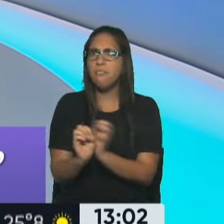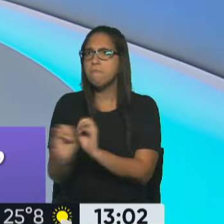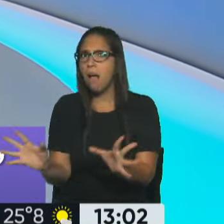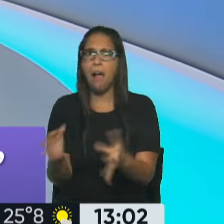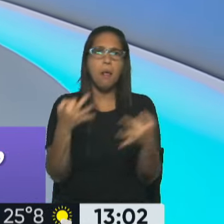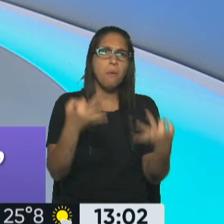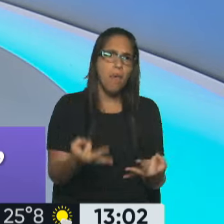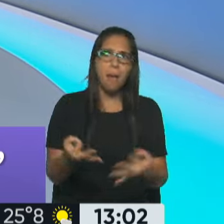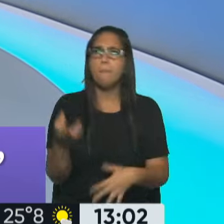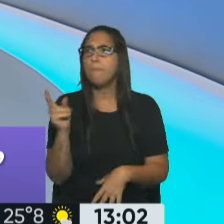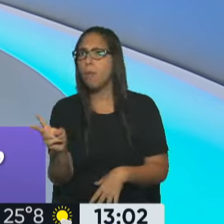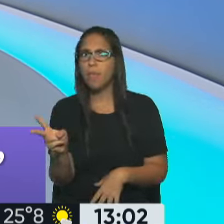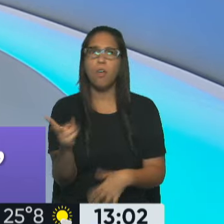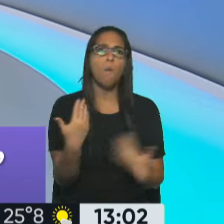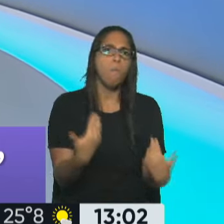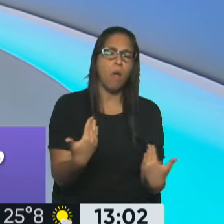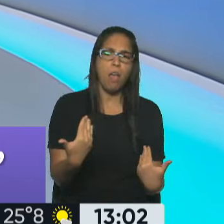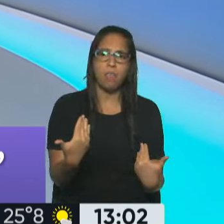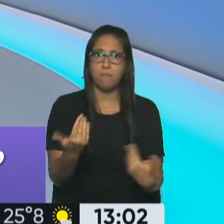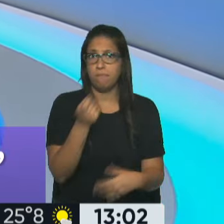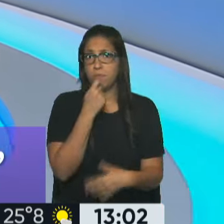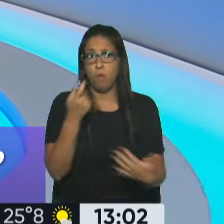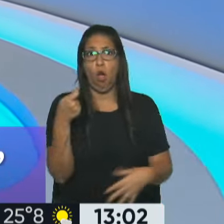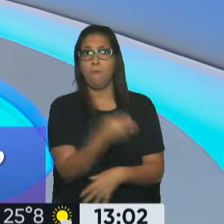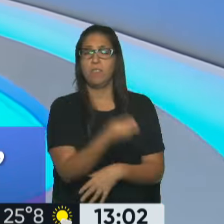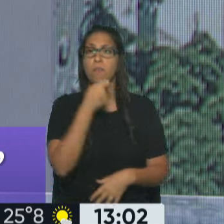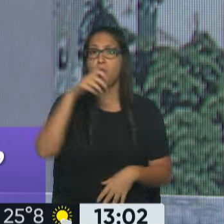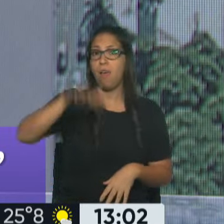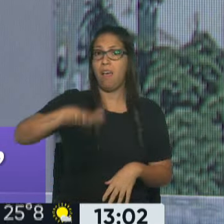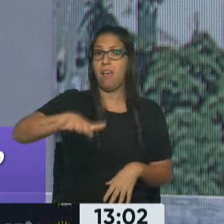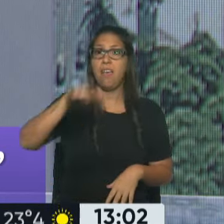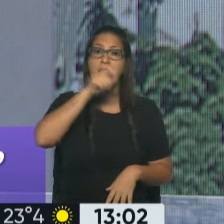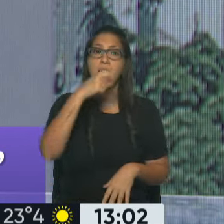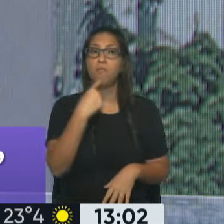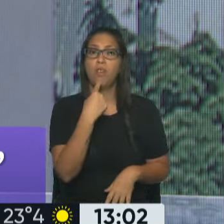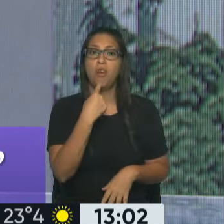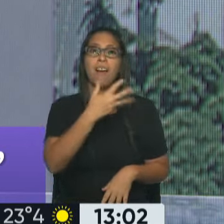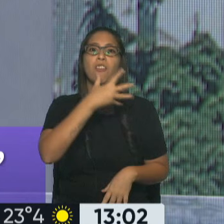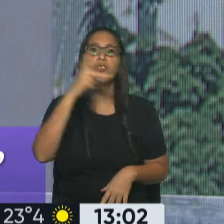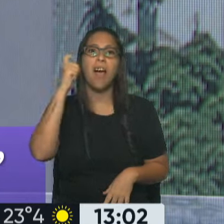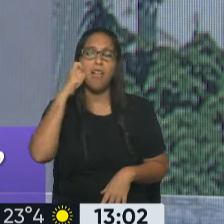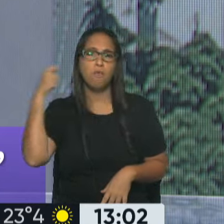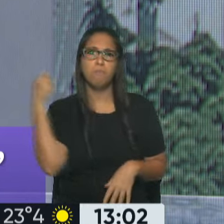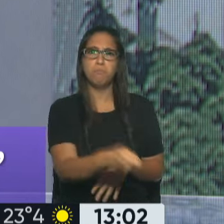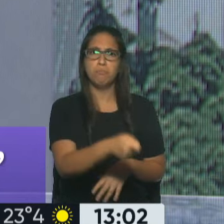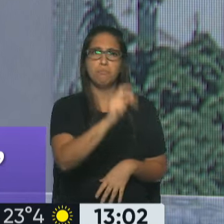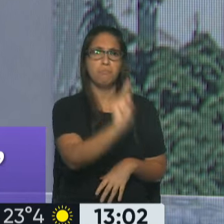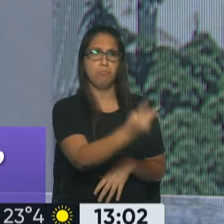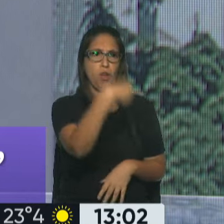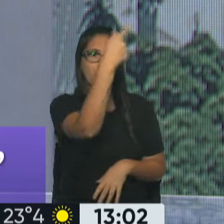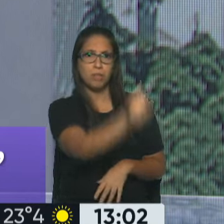entre lo prohibido y lo permitido. Y hablamos, por ejemplo, de un homicidio. Un chico o una chica de 14 años que da muerte a otra persona.